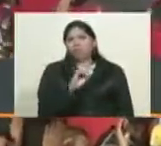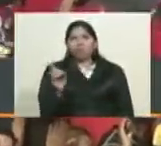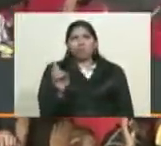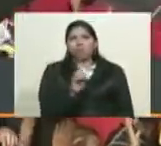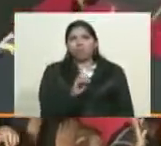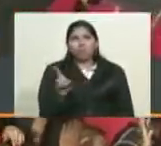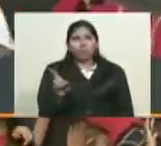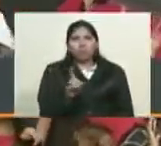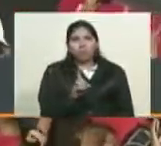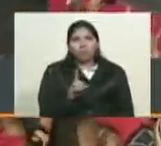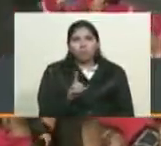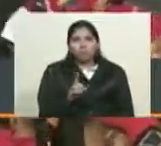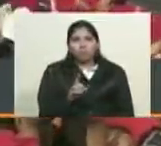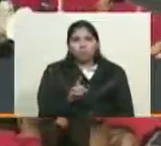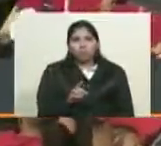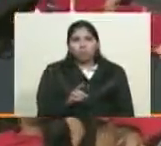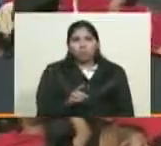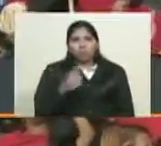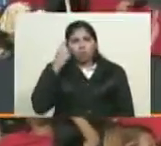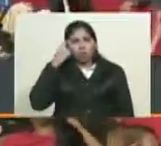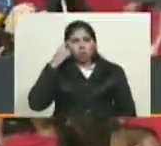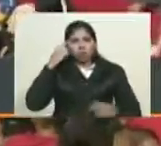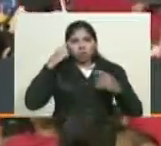ni reposo a mi alma,